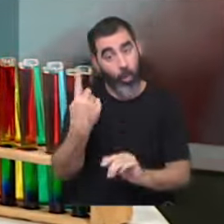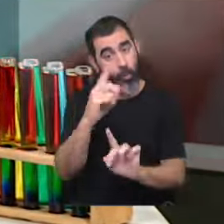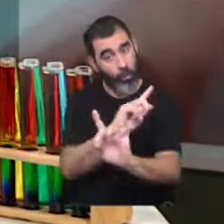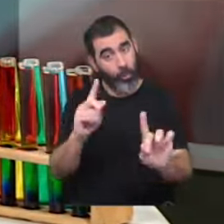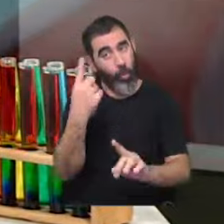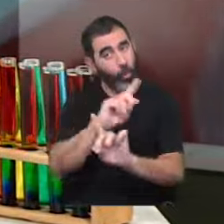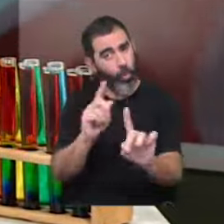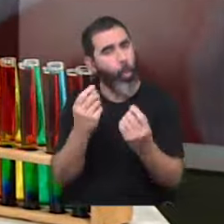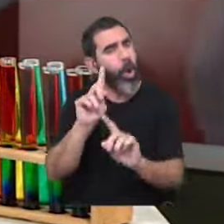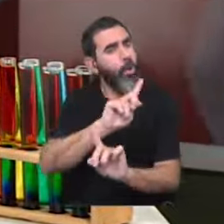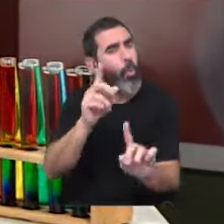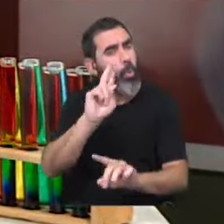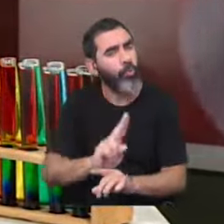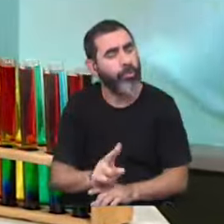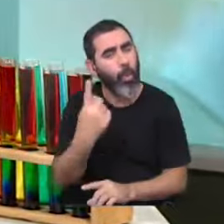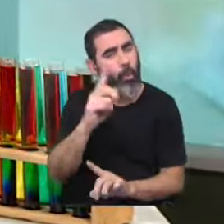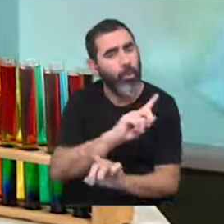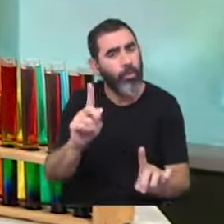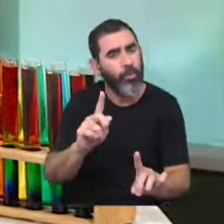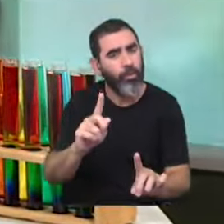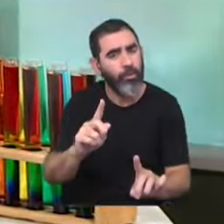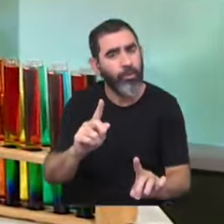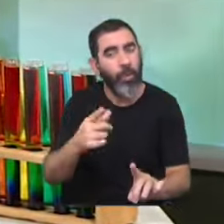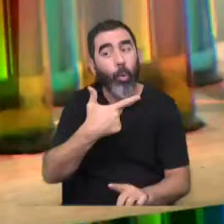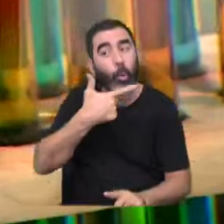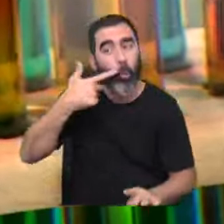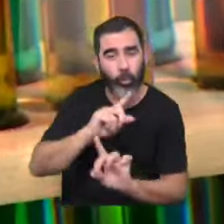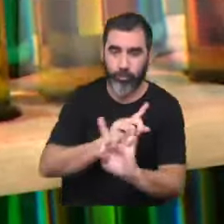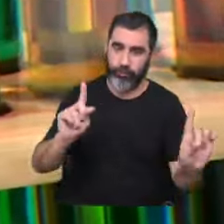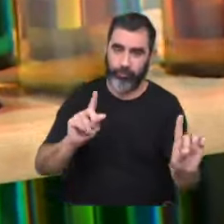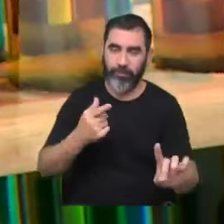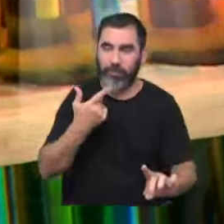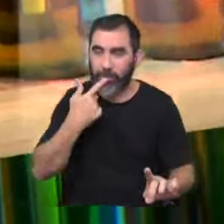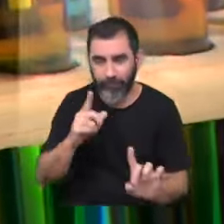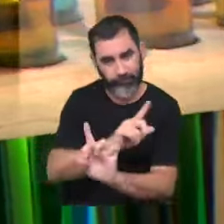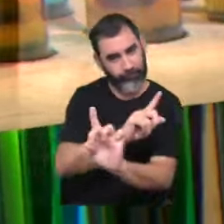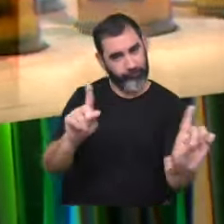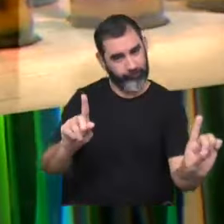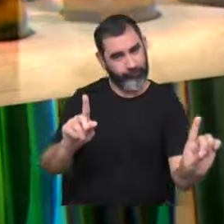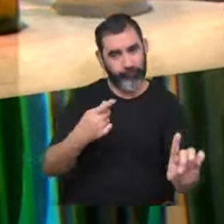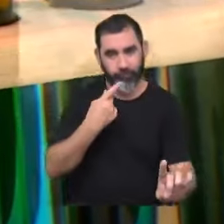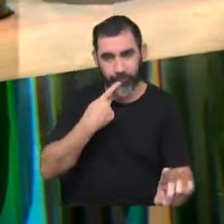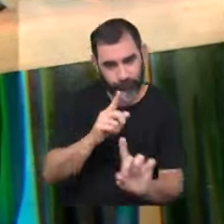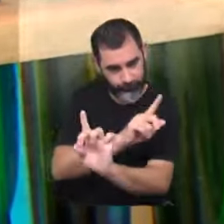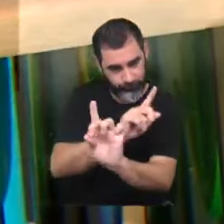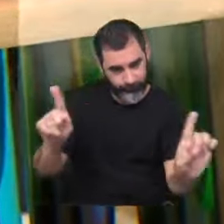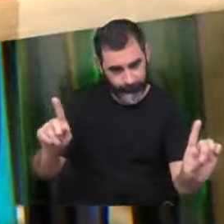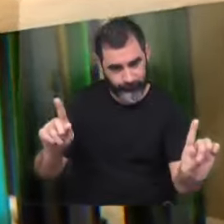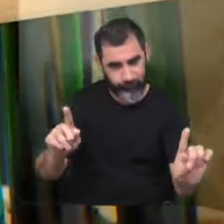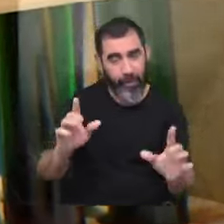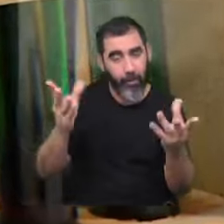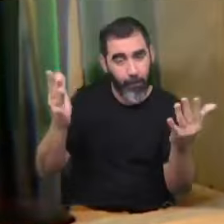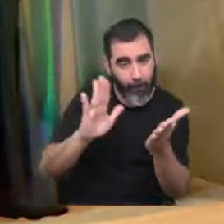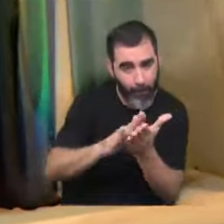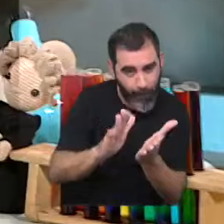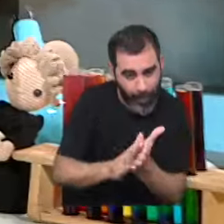uno. ¿Cuál es el único que no usamos en el Pequelab? El gusto. El gusto, el sabor. Ese es el único que tratamos de no usar, porque después el